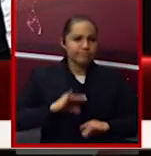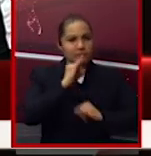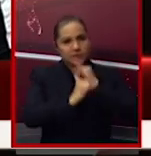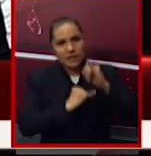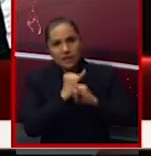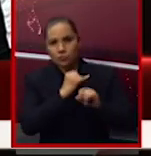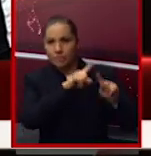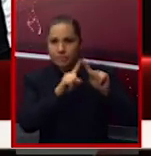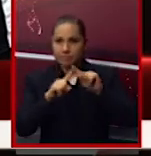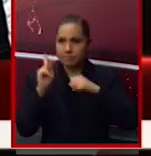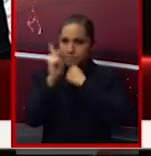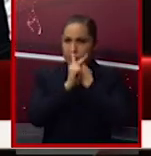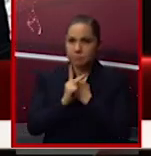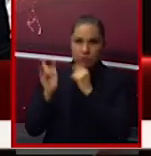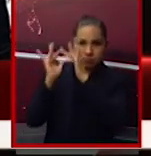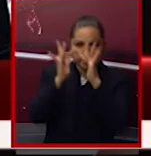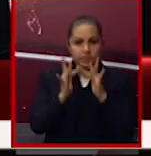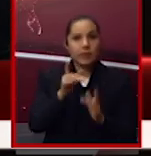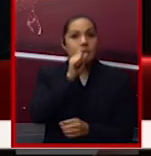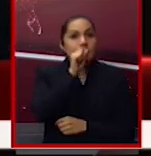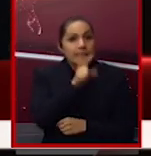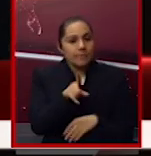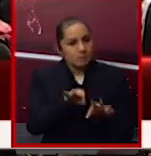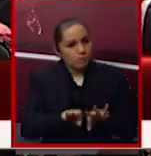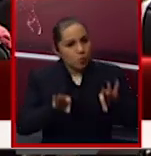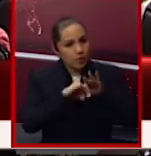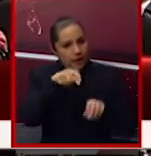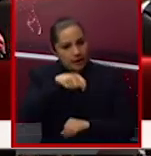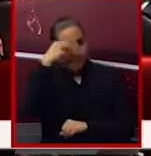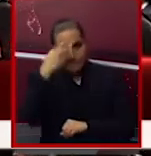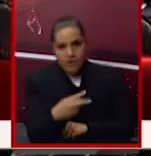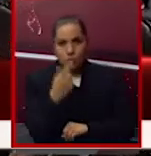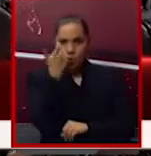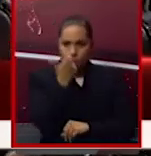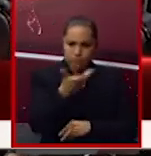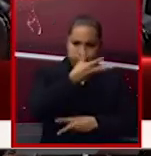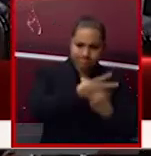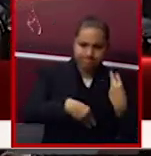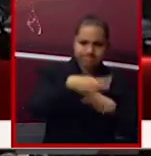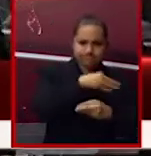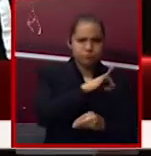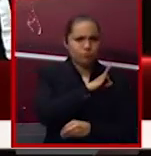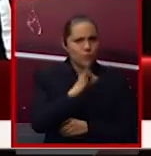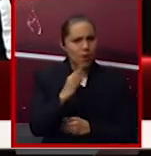por enfocarse en la riqueza y las posibilidades de la nación.